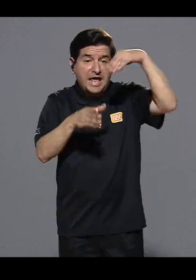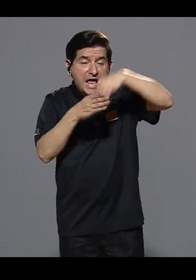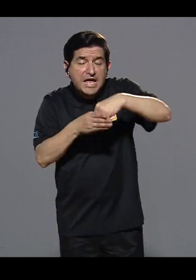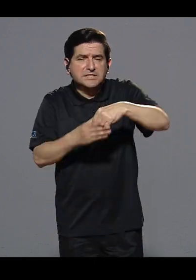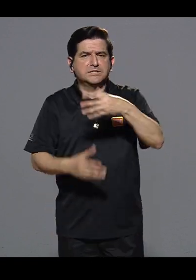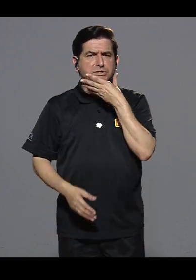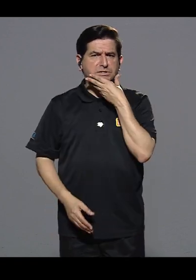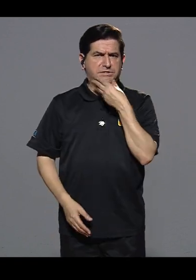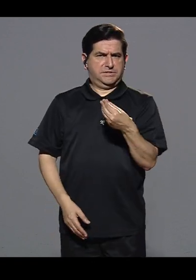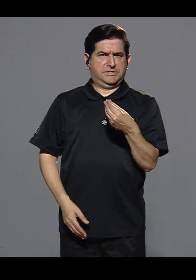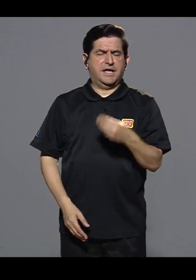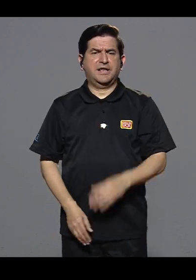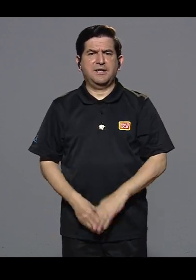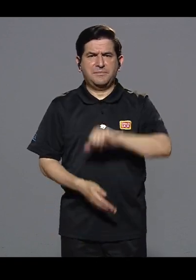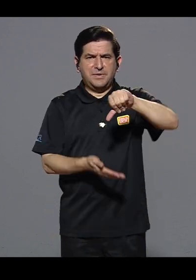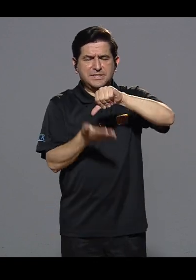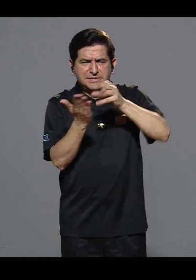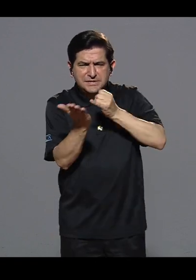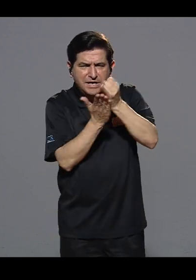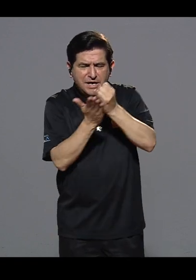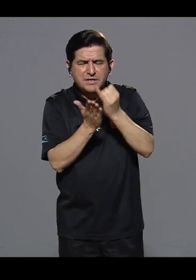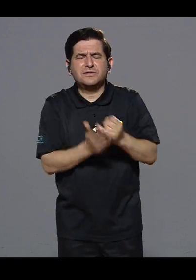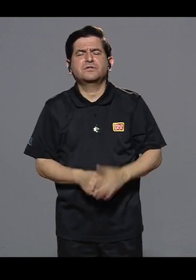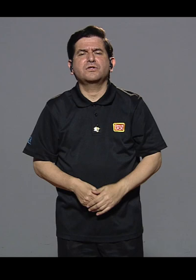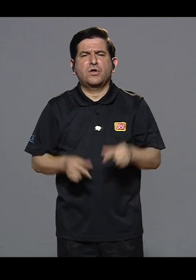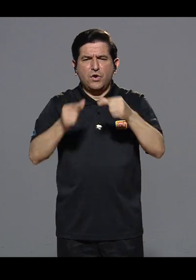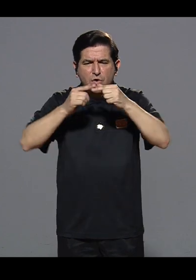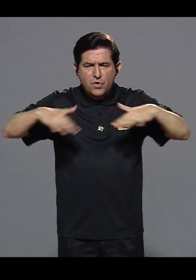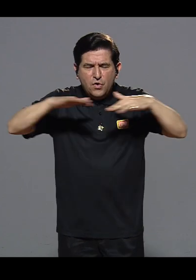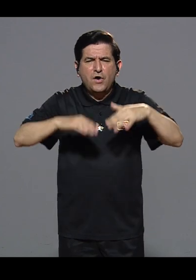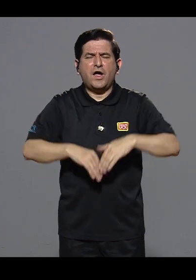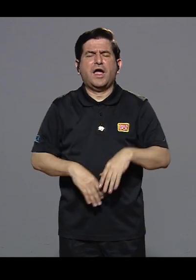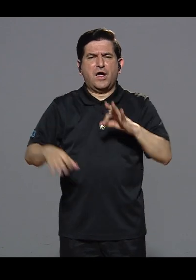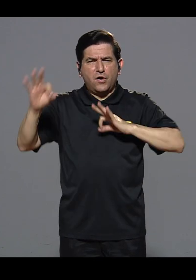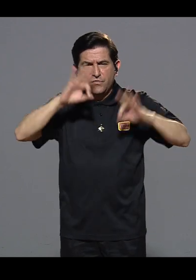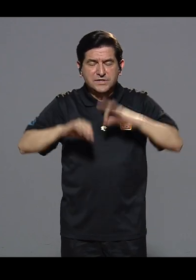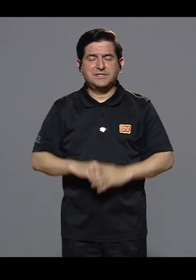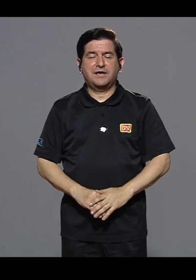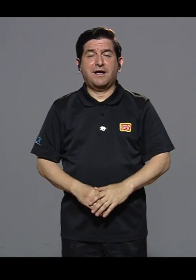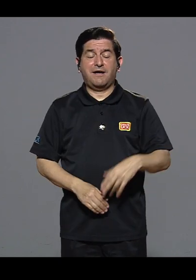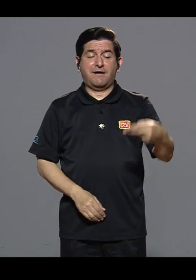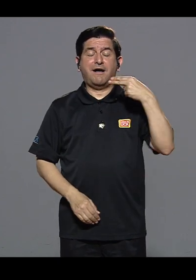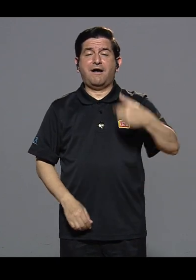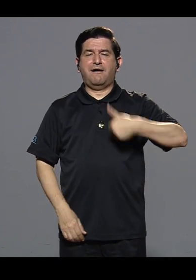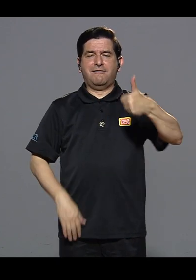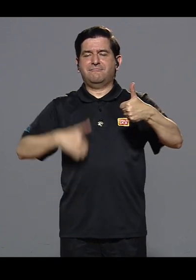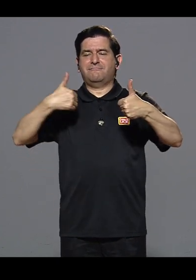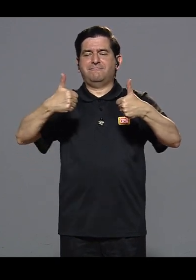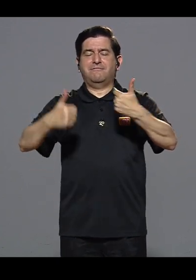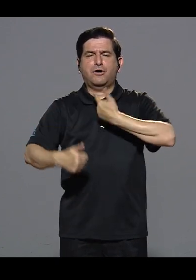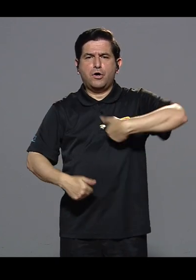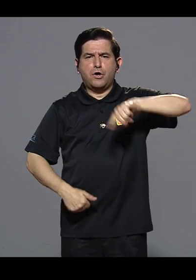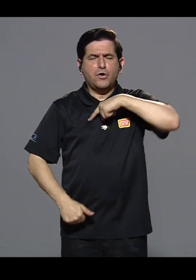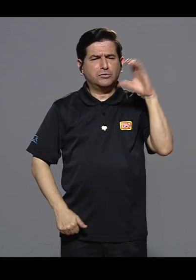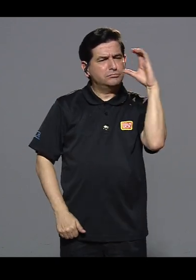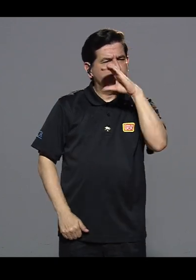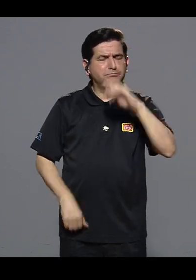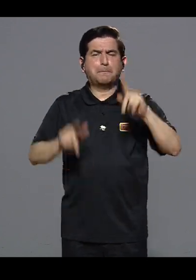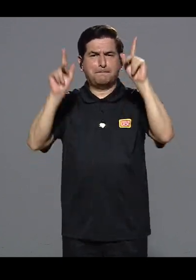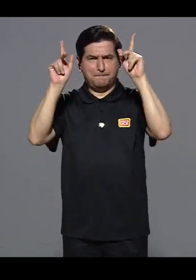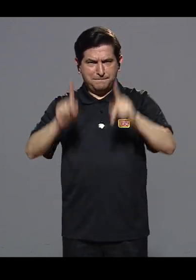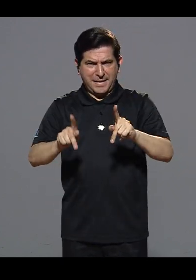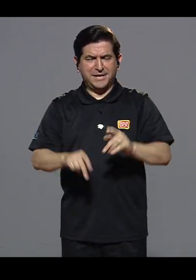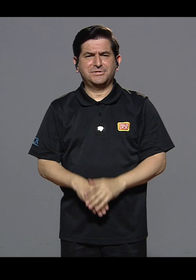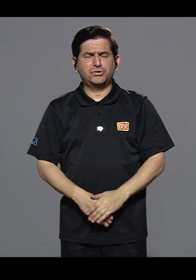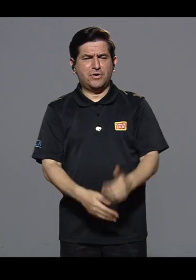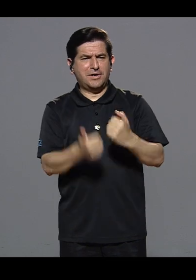La inserción de Jeremy en el Centro de Investigaciones Geofísicas es una historia de ganar-ganar. Nosotros andábamos